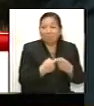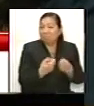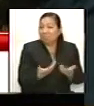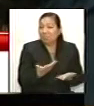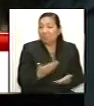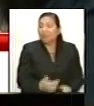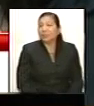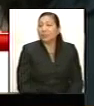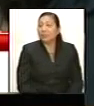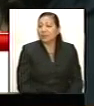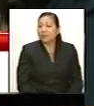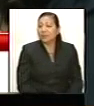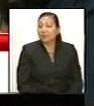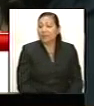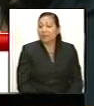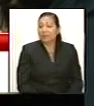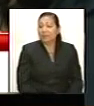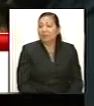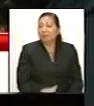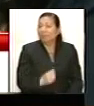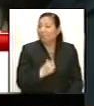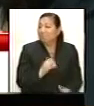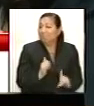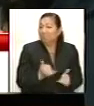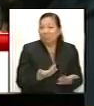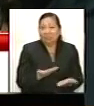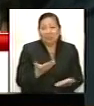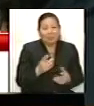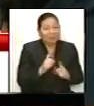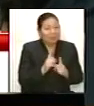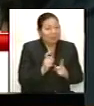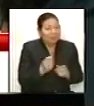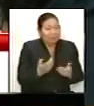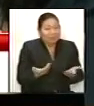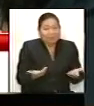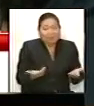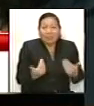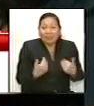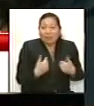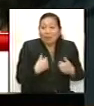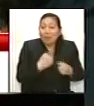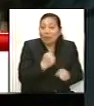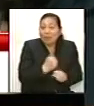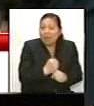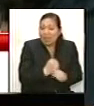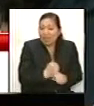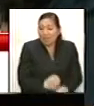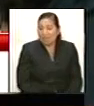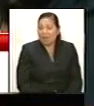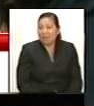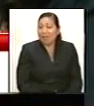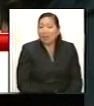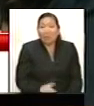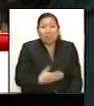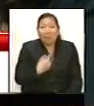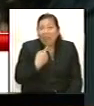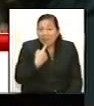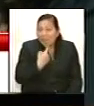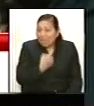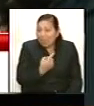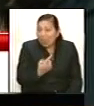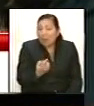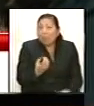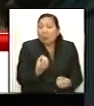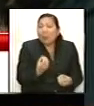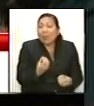Acoso Virtual. Entonces, yo no me quiero ir con una interrogante porque yo tengo que trabajar y no puedo desinformar.